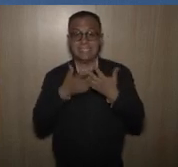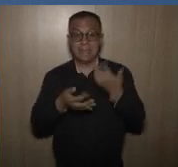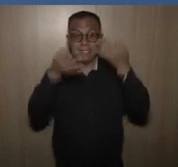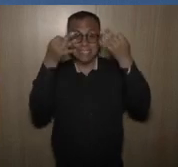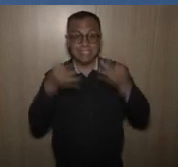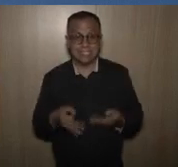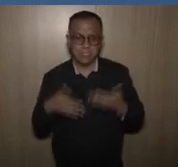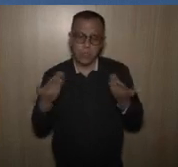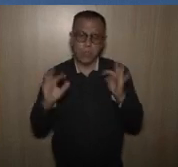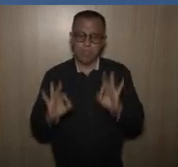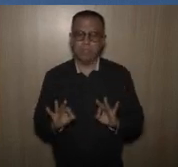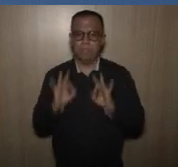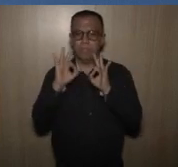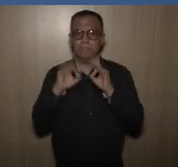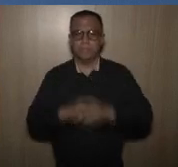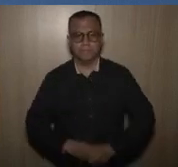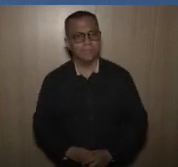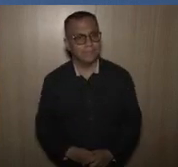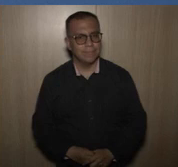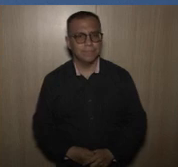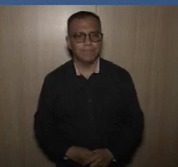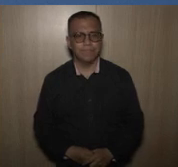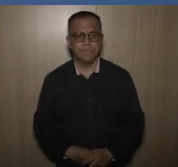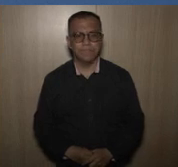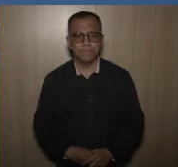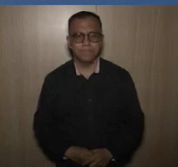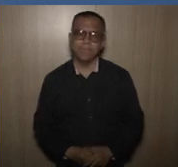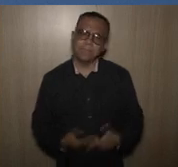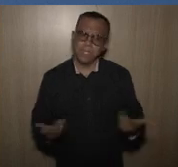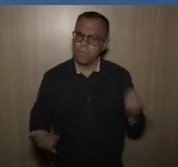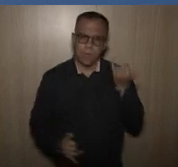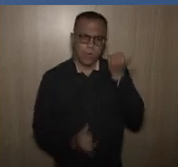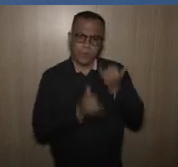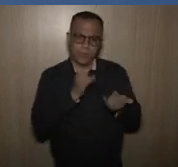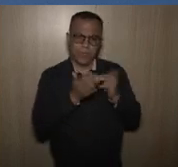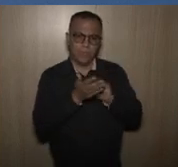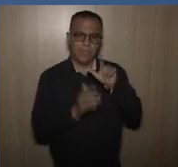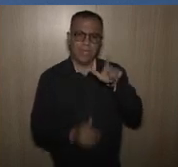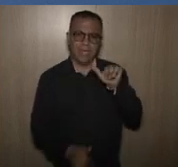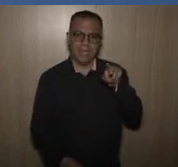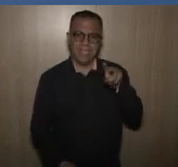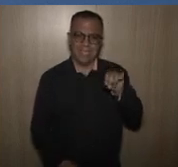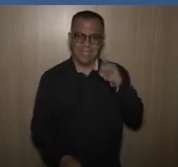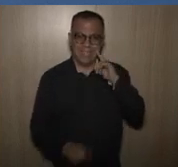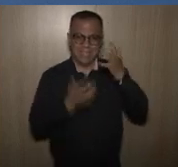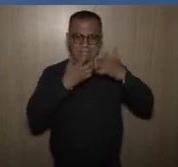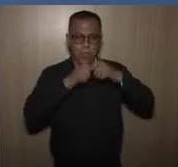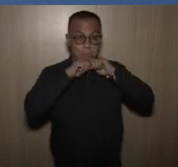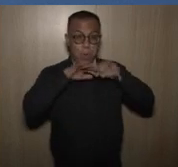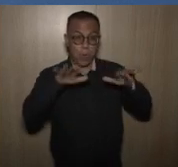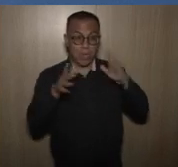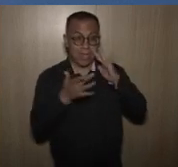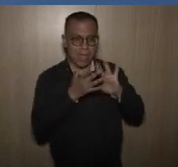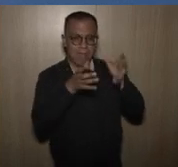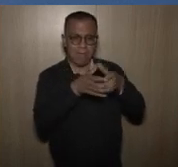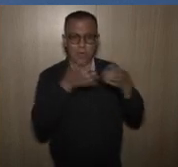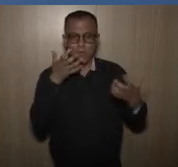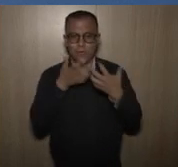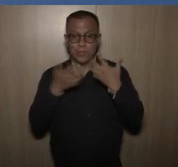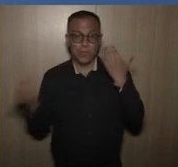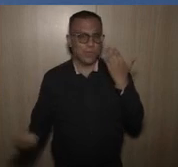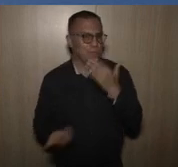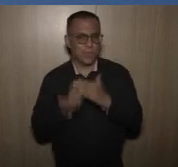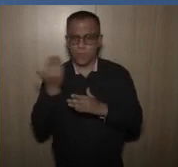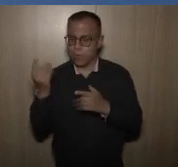aseguramiento de la calidad. Finalmente, como lo decía Lina, de la función pública, un sistema moderno,